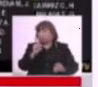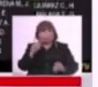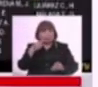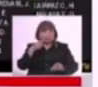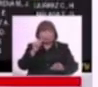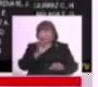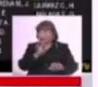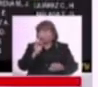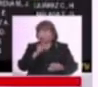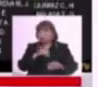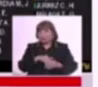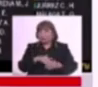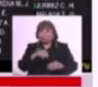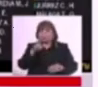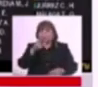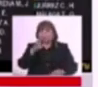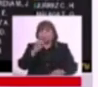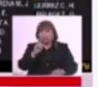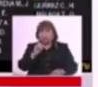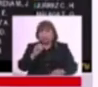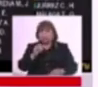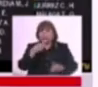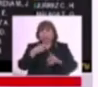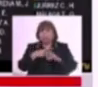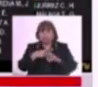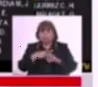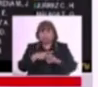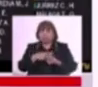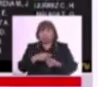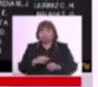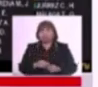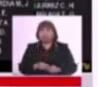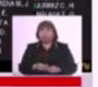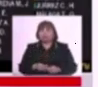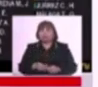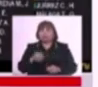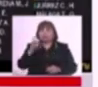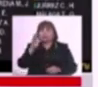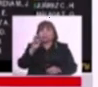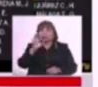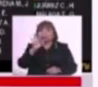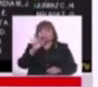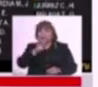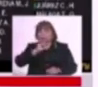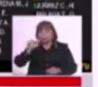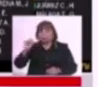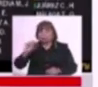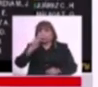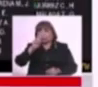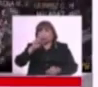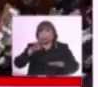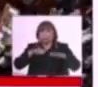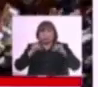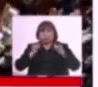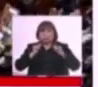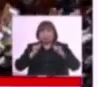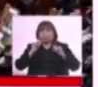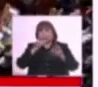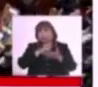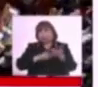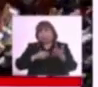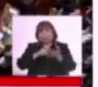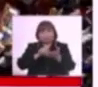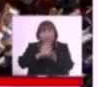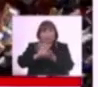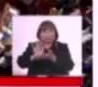Entonces, terminamos con este caso. Me han venido en 3 días 4 violaciones, Pedro y